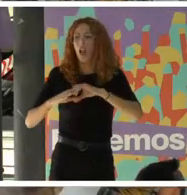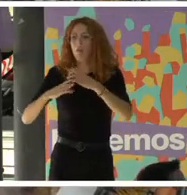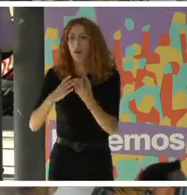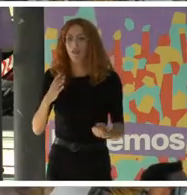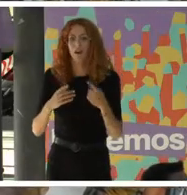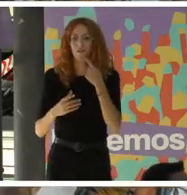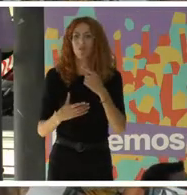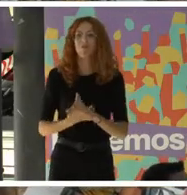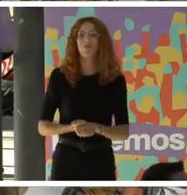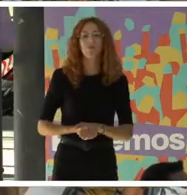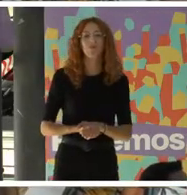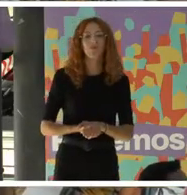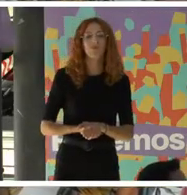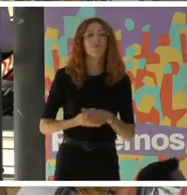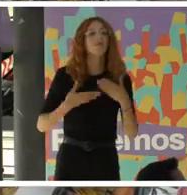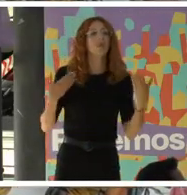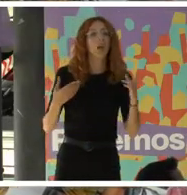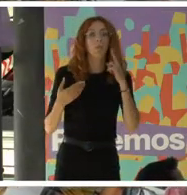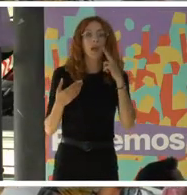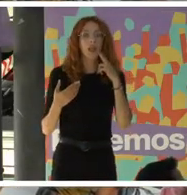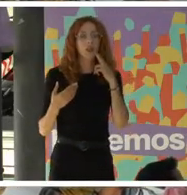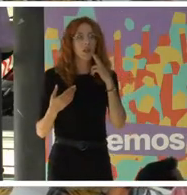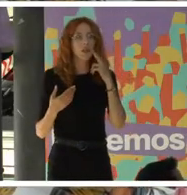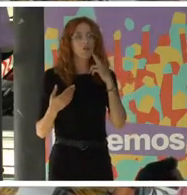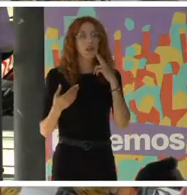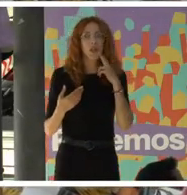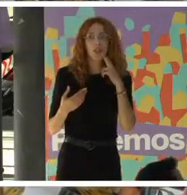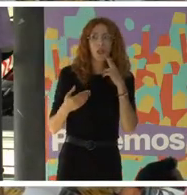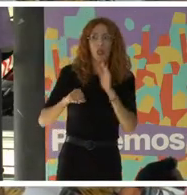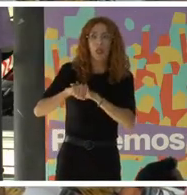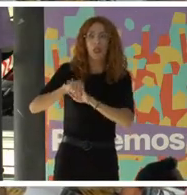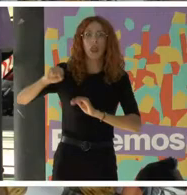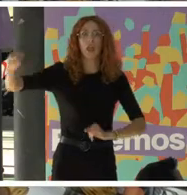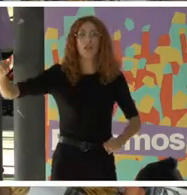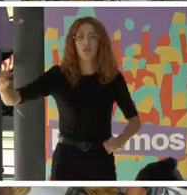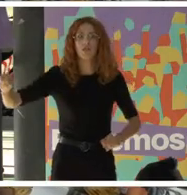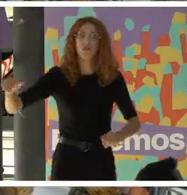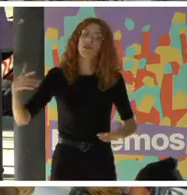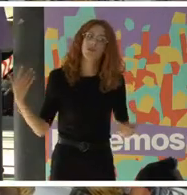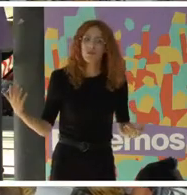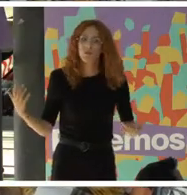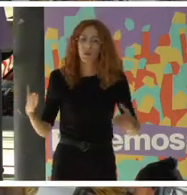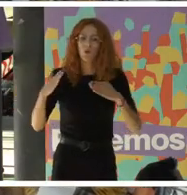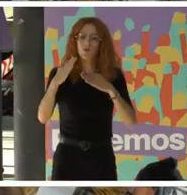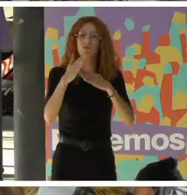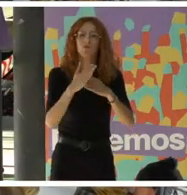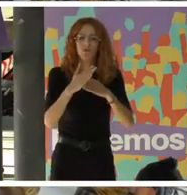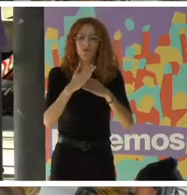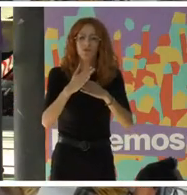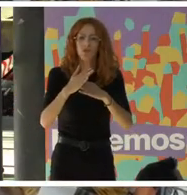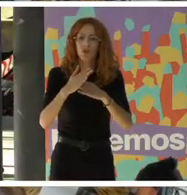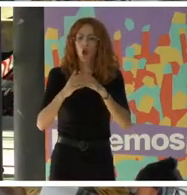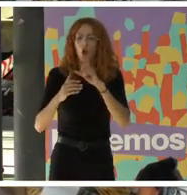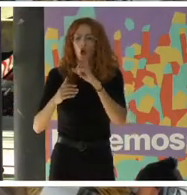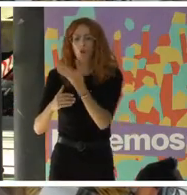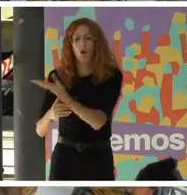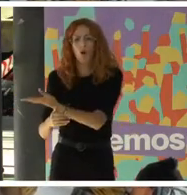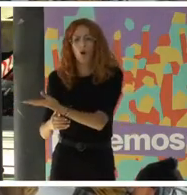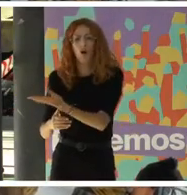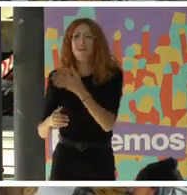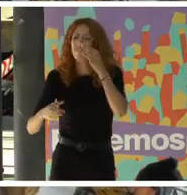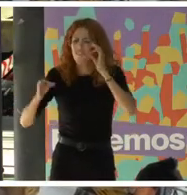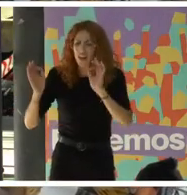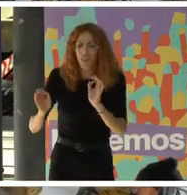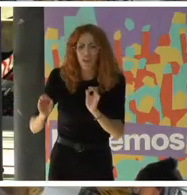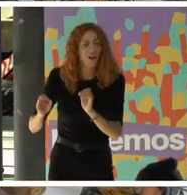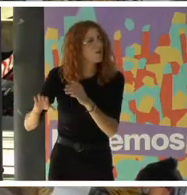es qué miedo que viene la extrema derecha. Pero ¿cómo se frena a la extrema derecha? ¿Cómo se frena de verdad